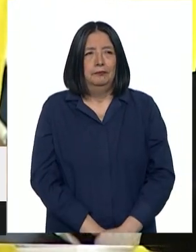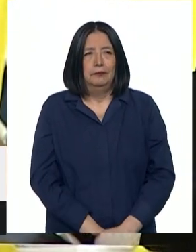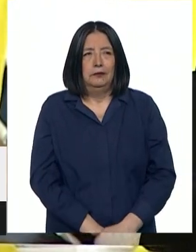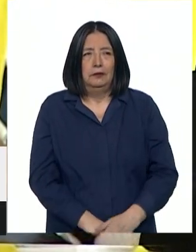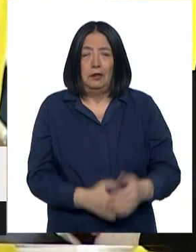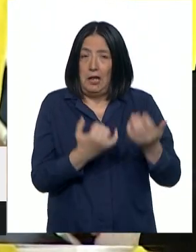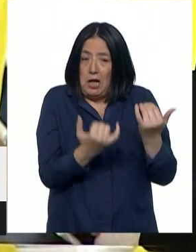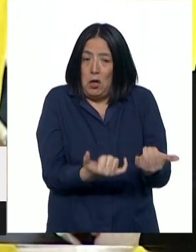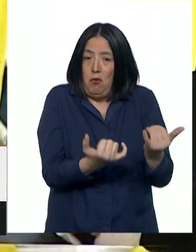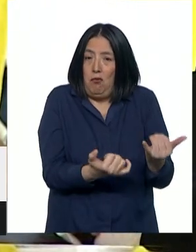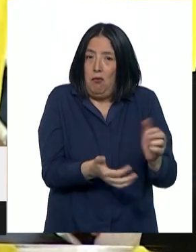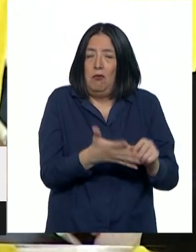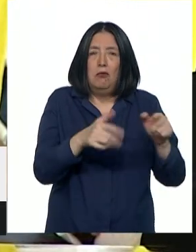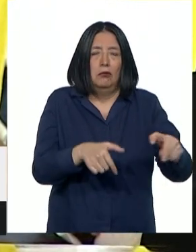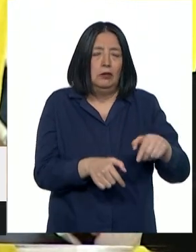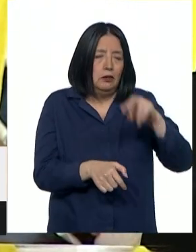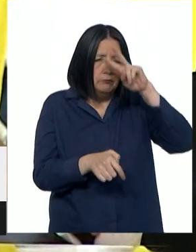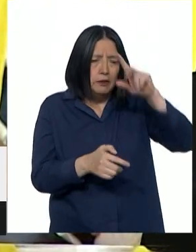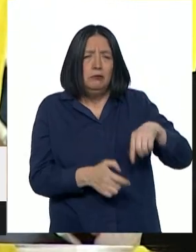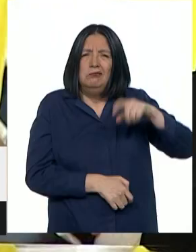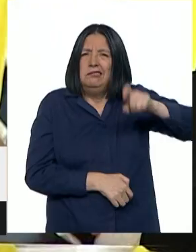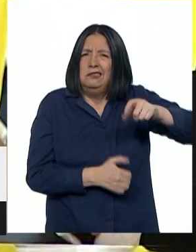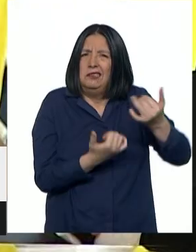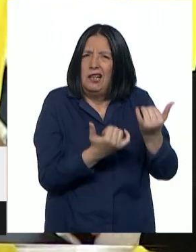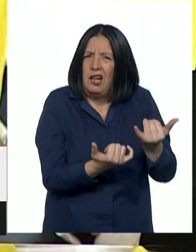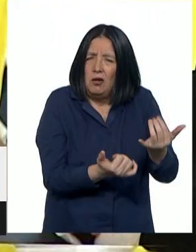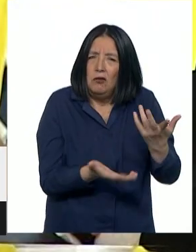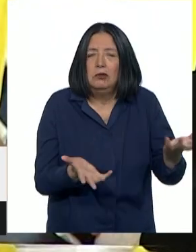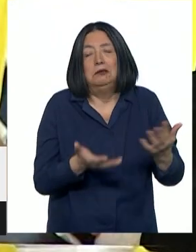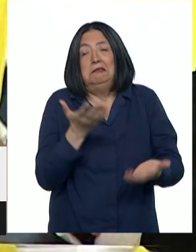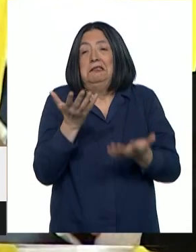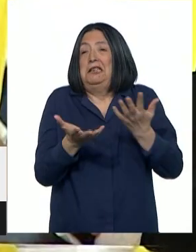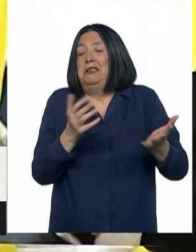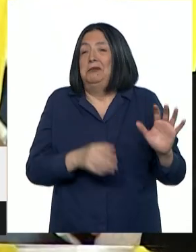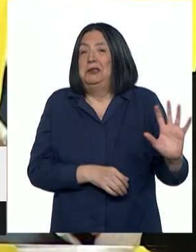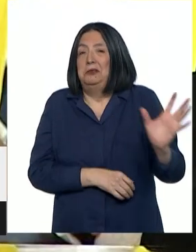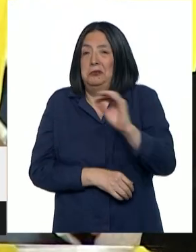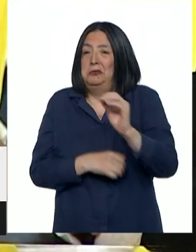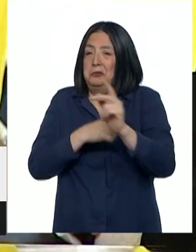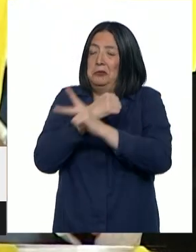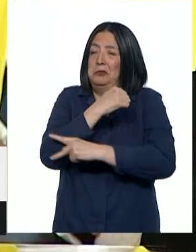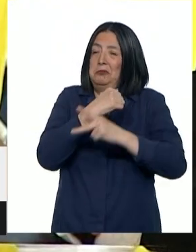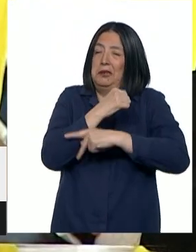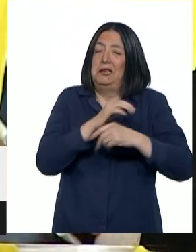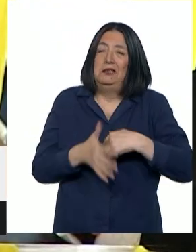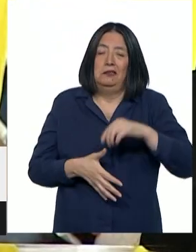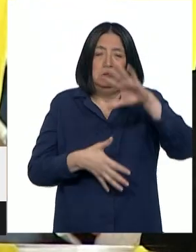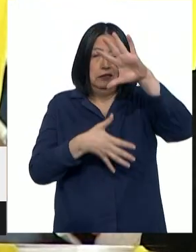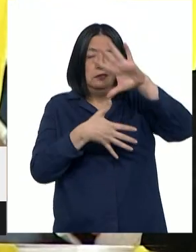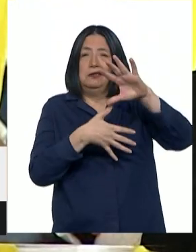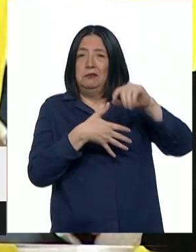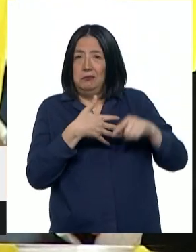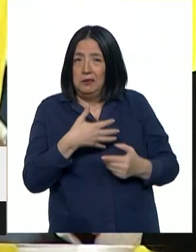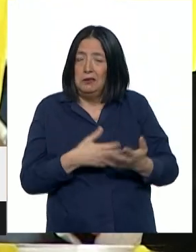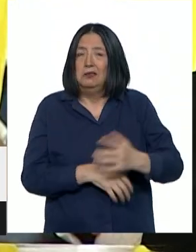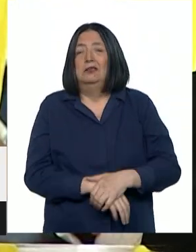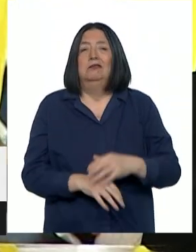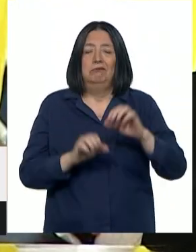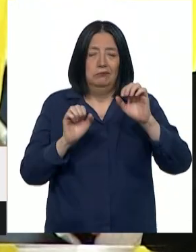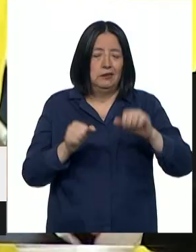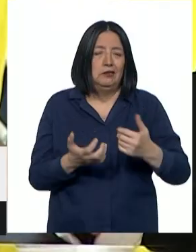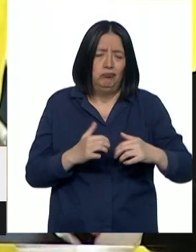Los tiempos que hoy necesita el país y seguramente todos los países de la región